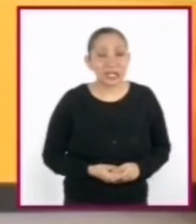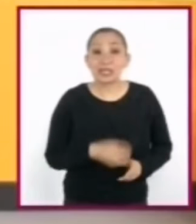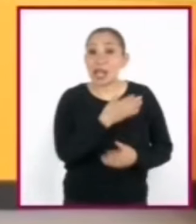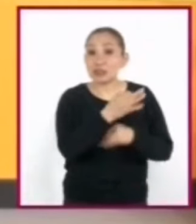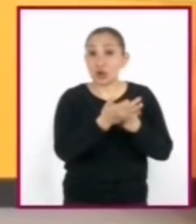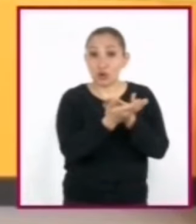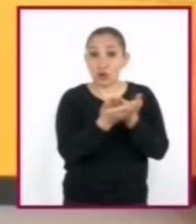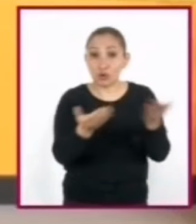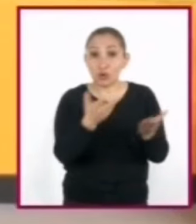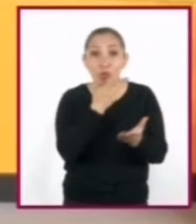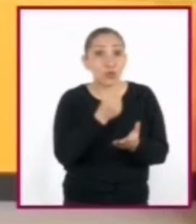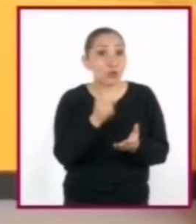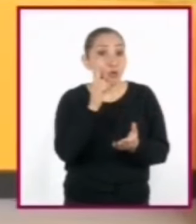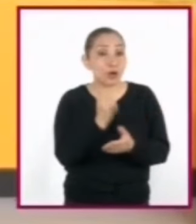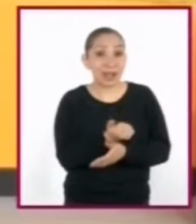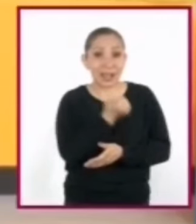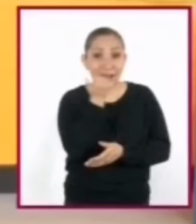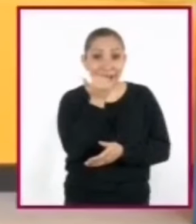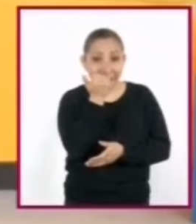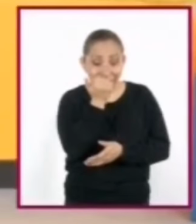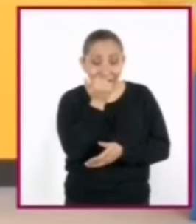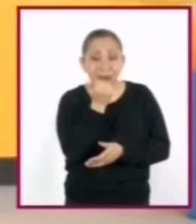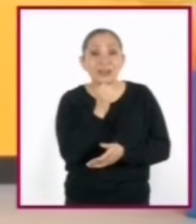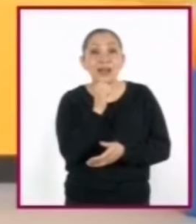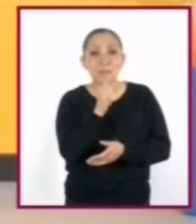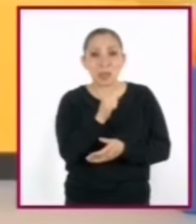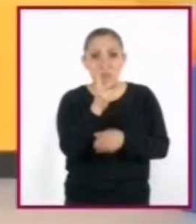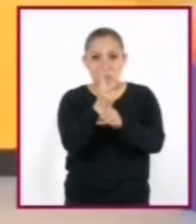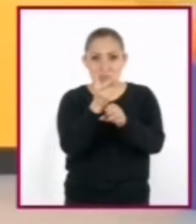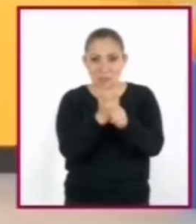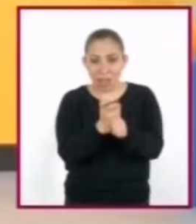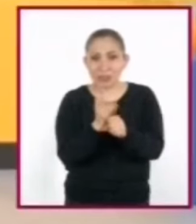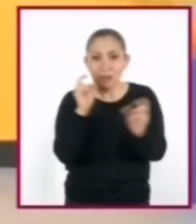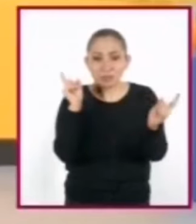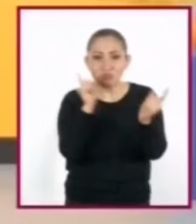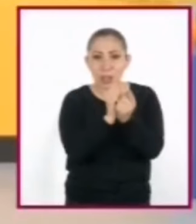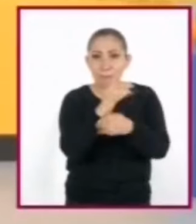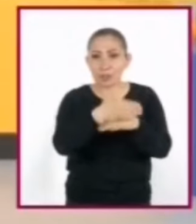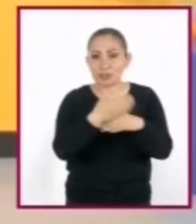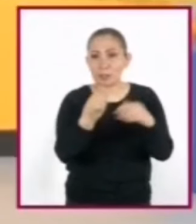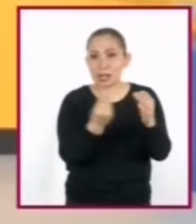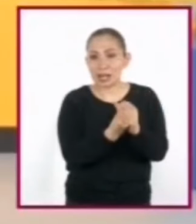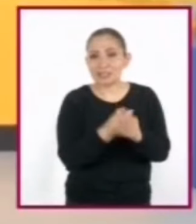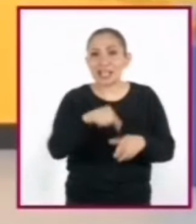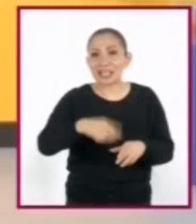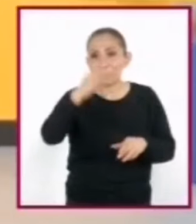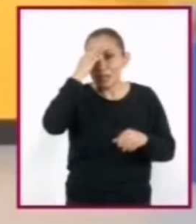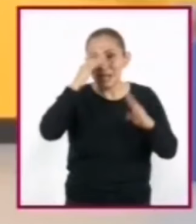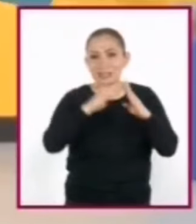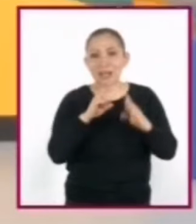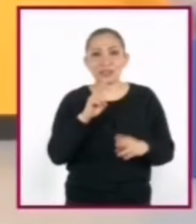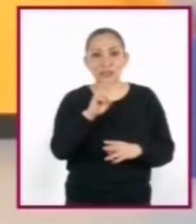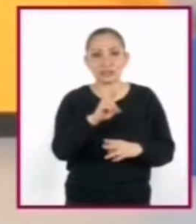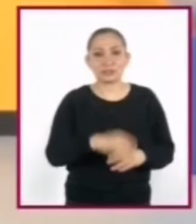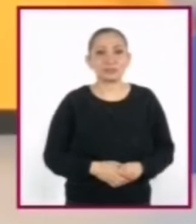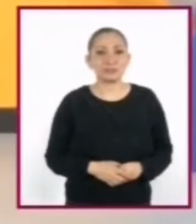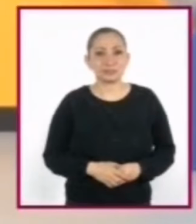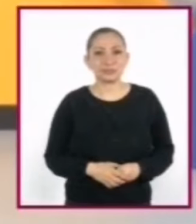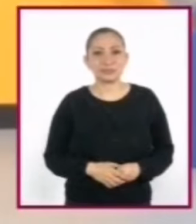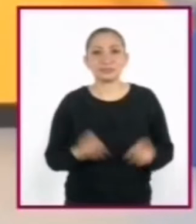a todas y todos nuestros estimados estudiantes les invito a encontrarnos en la siguiente emisión de Aprende en Casa